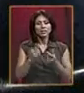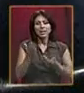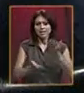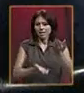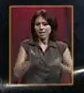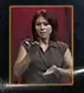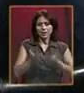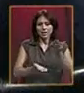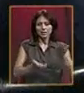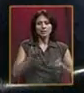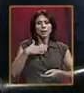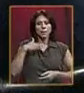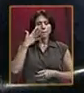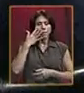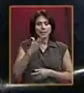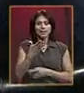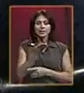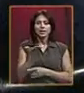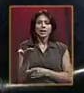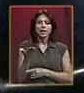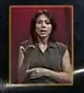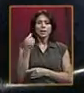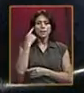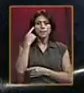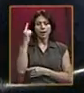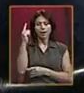me parece que para efectos de